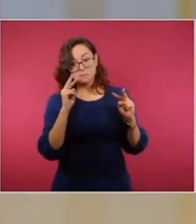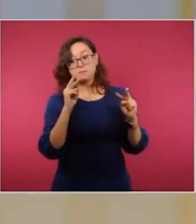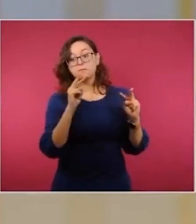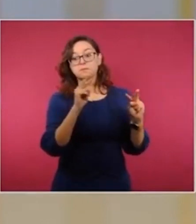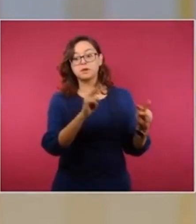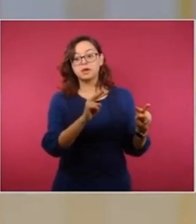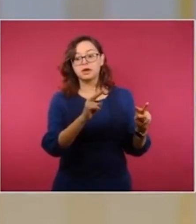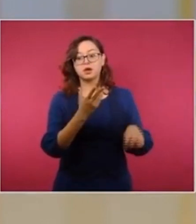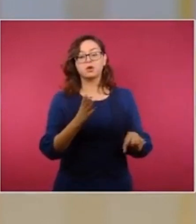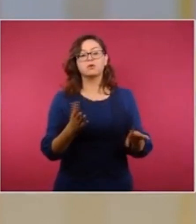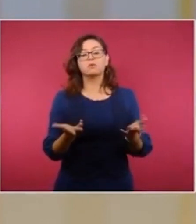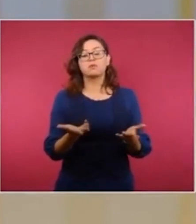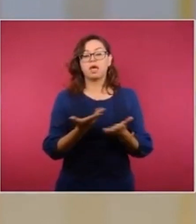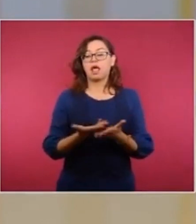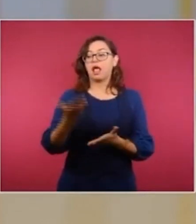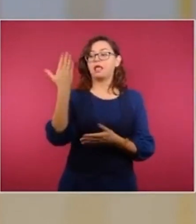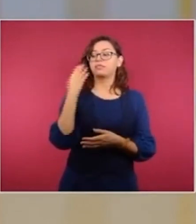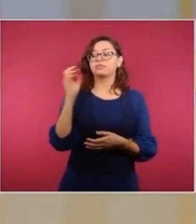se malgobernaba